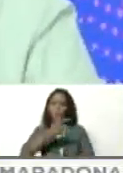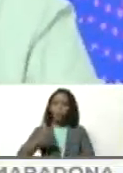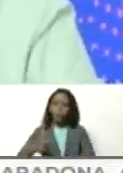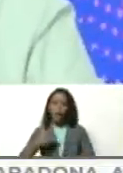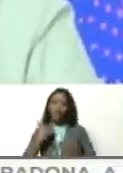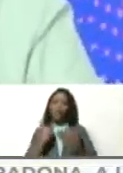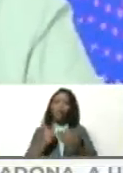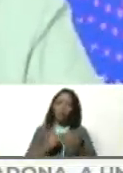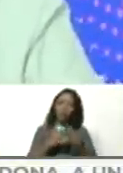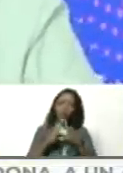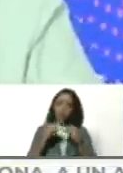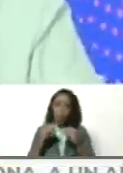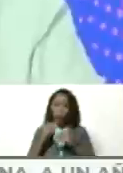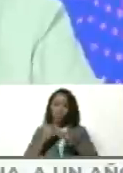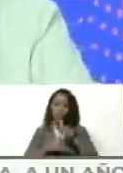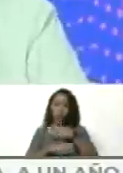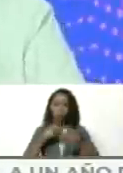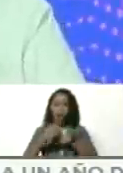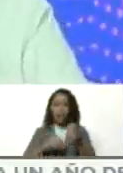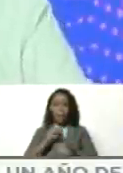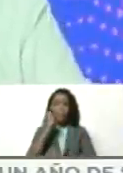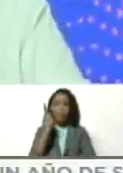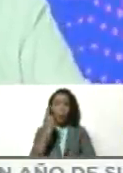hacer, consultárselo al pueblo,